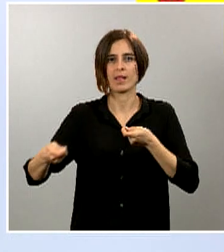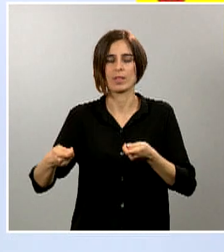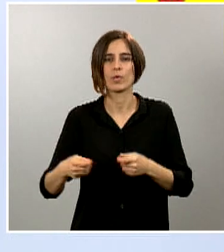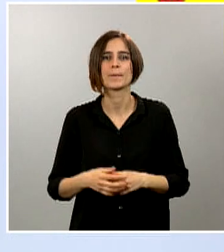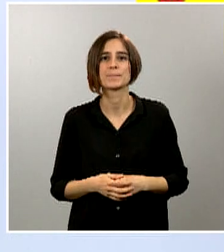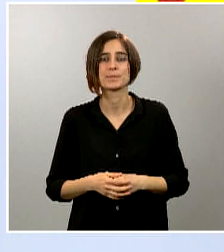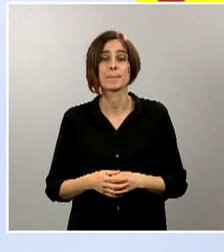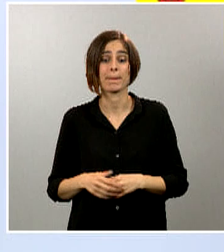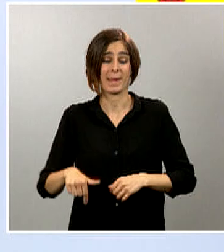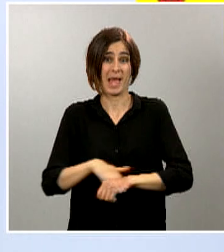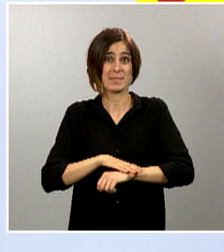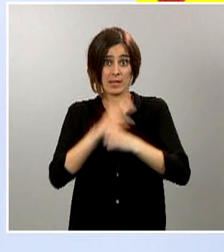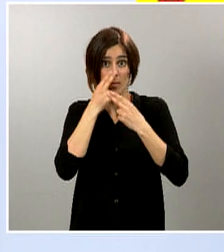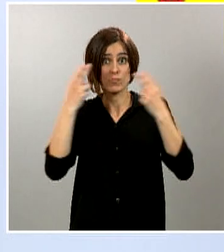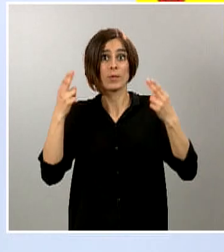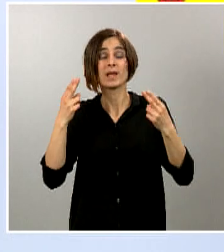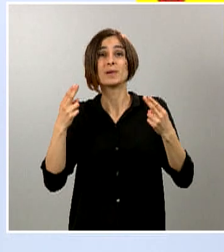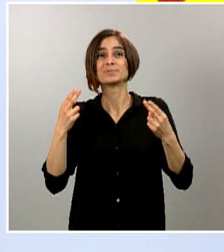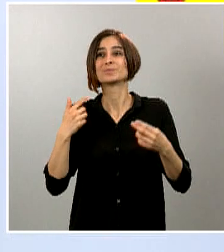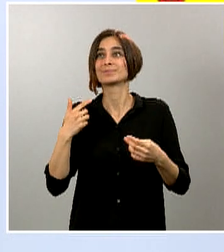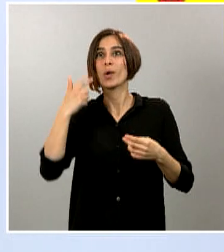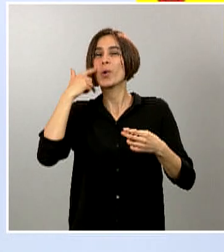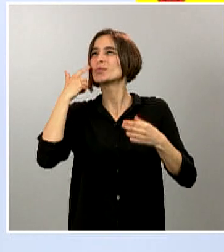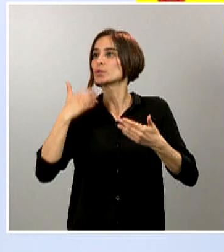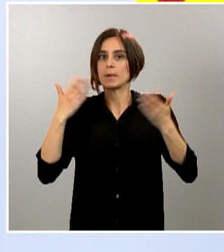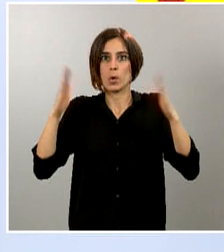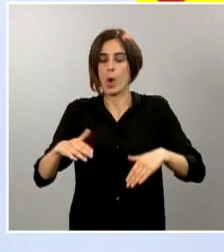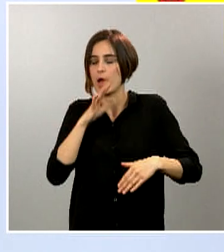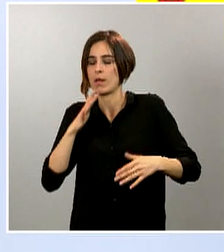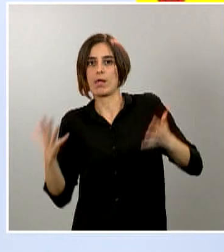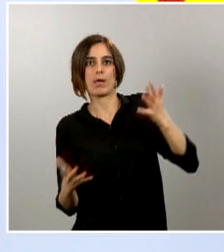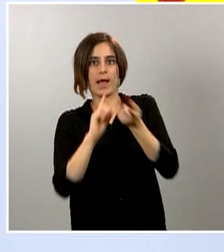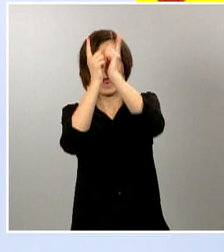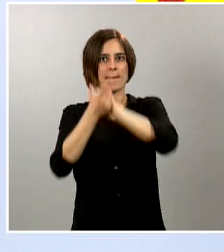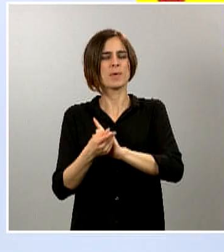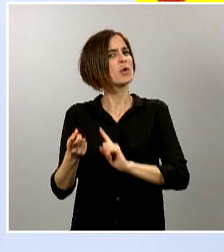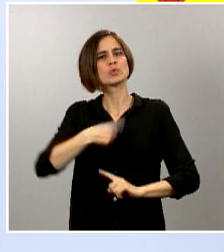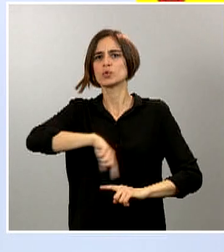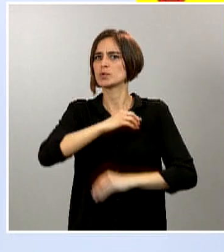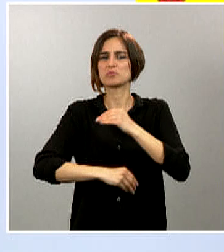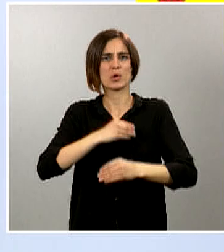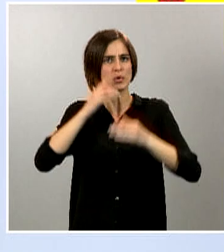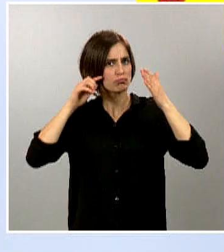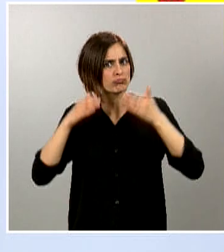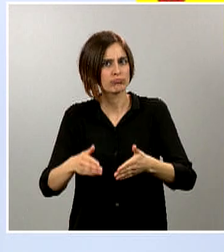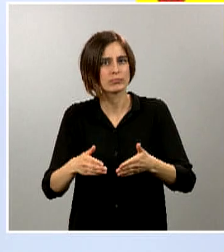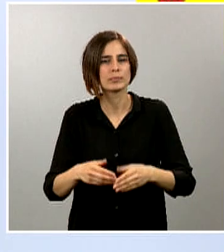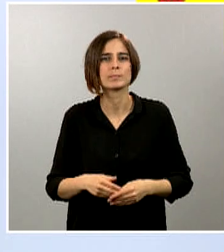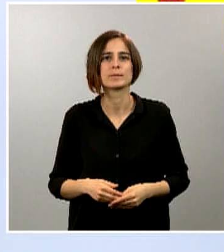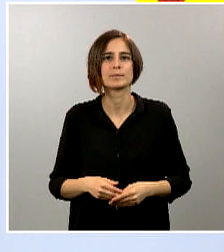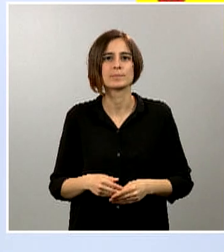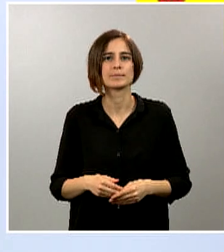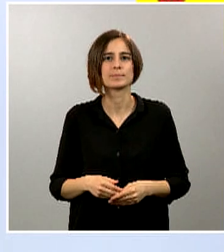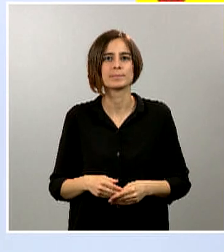acostumbrados y lo estamos haciendo, sin embargo, con determinación. Esto es debido a que ha sido preciso regular y